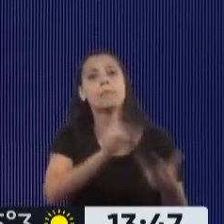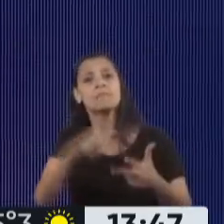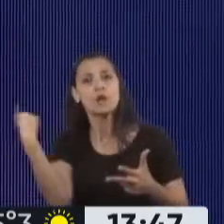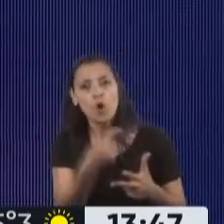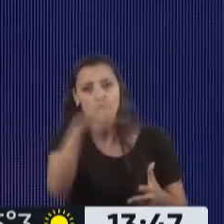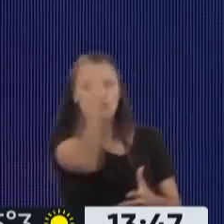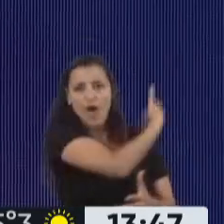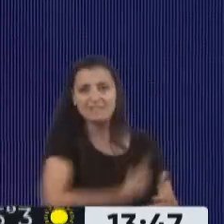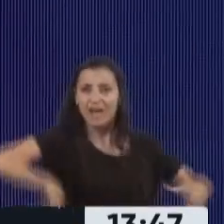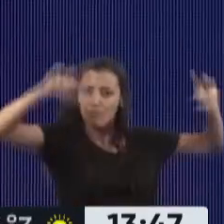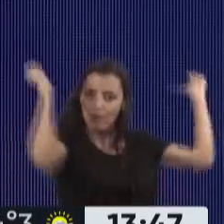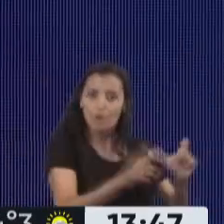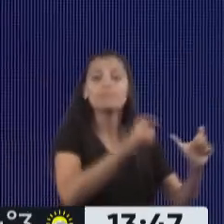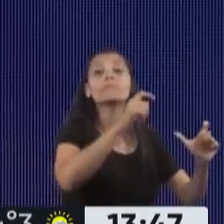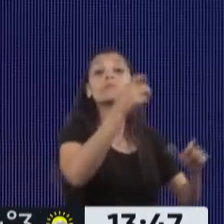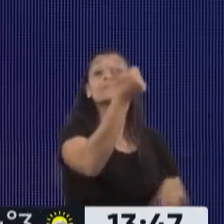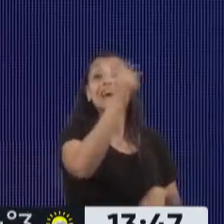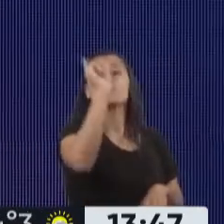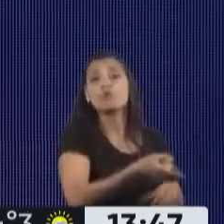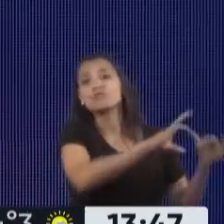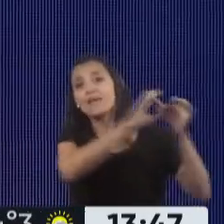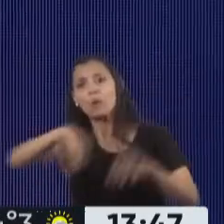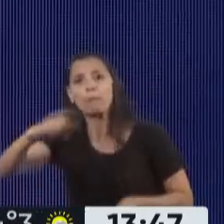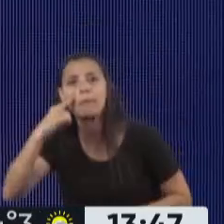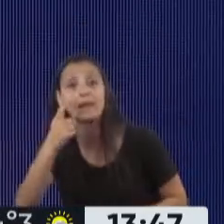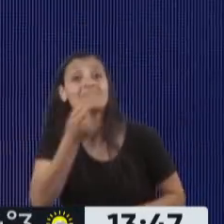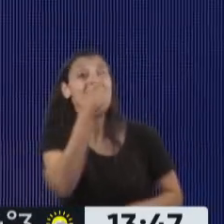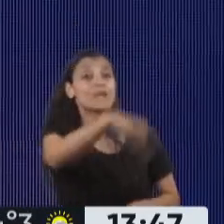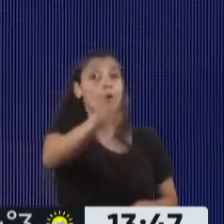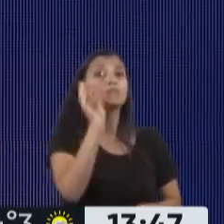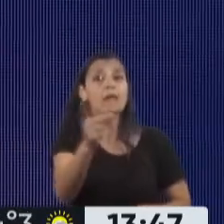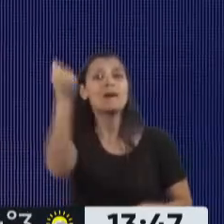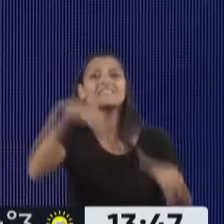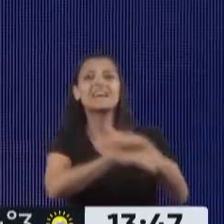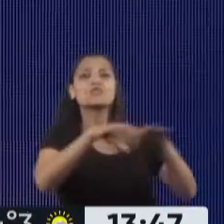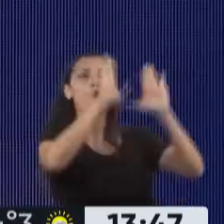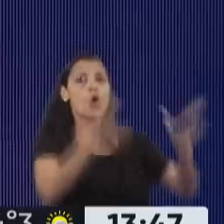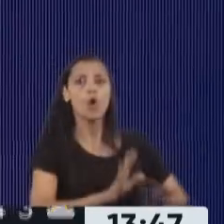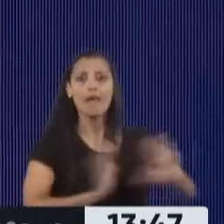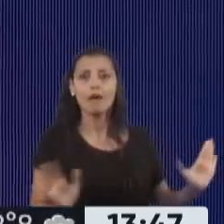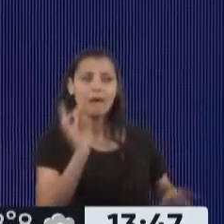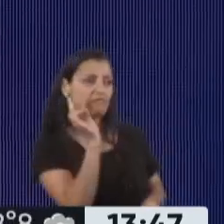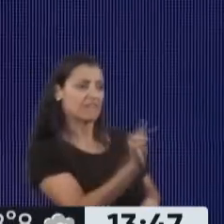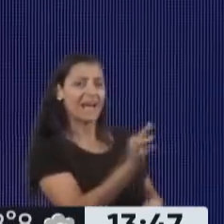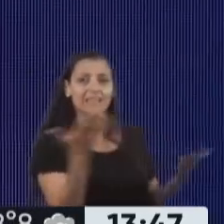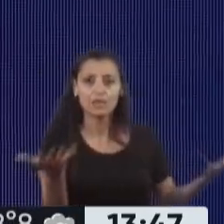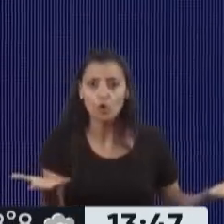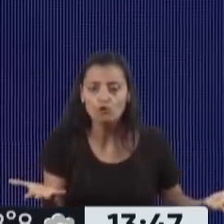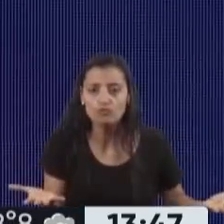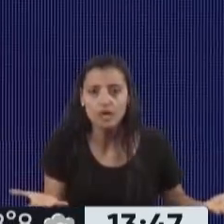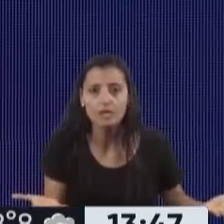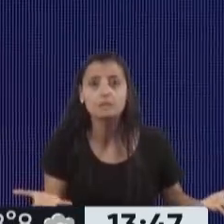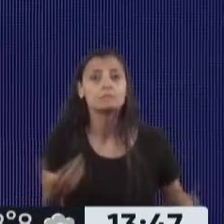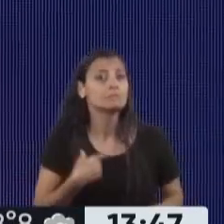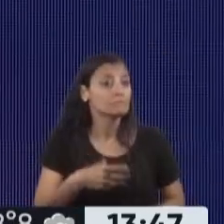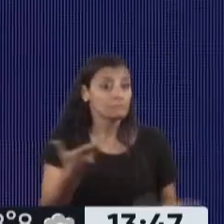al Estado en más de 6 puntos del PBI, digamos, si solamente toman el Tesoro. Por lo tanto, nunca se